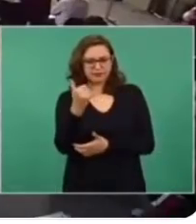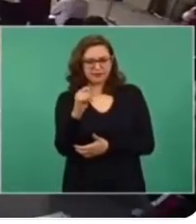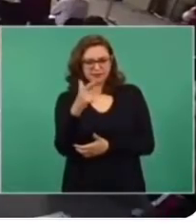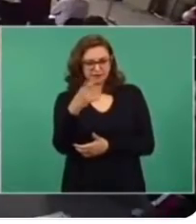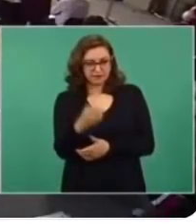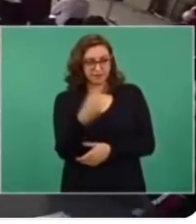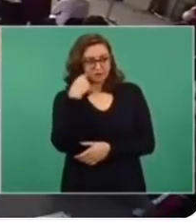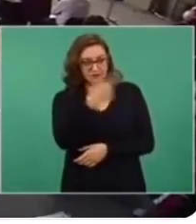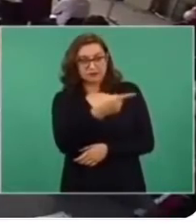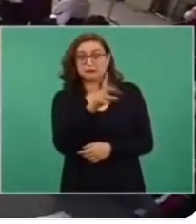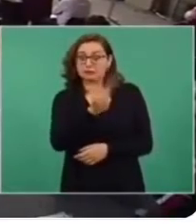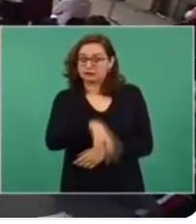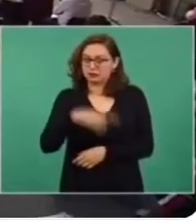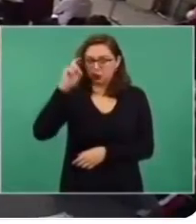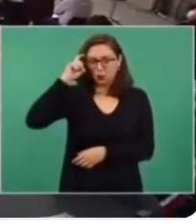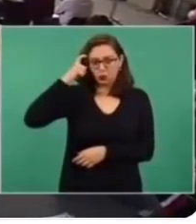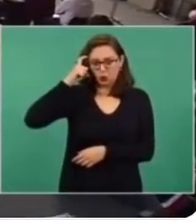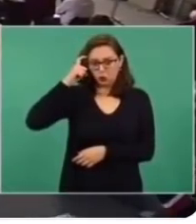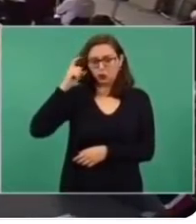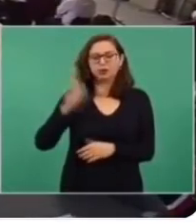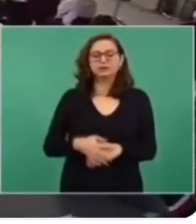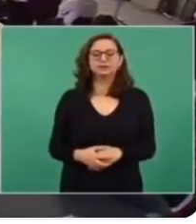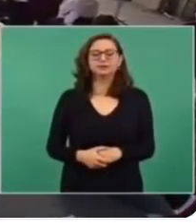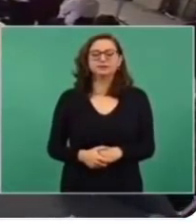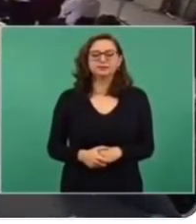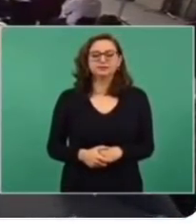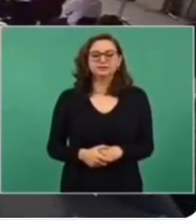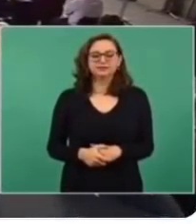para que vean cómo esté enojado este